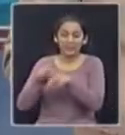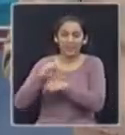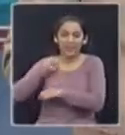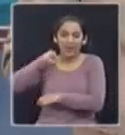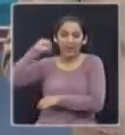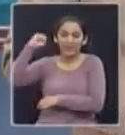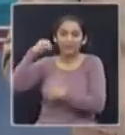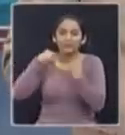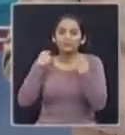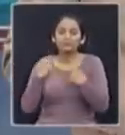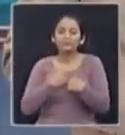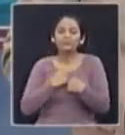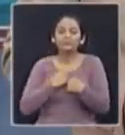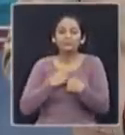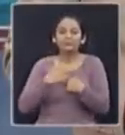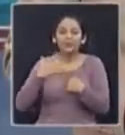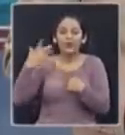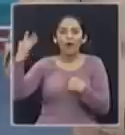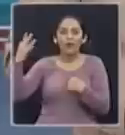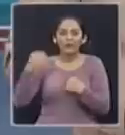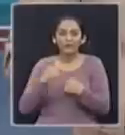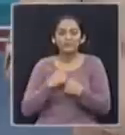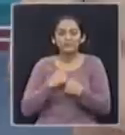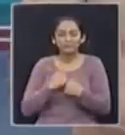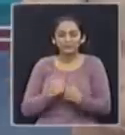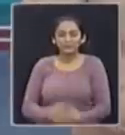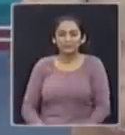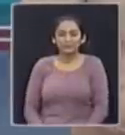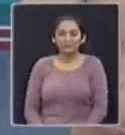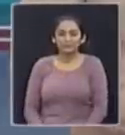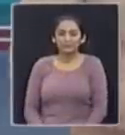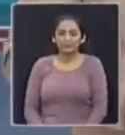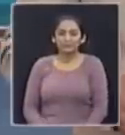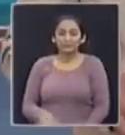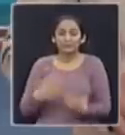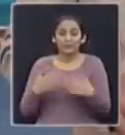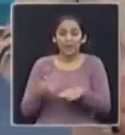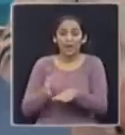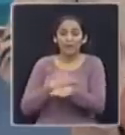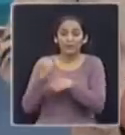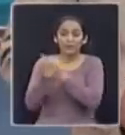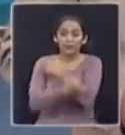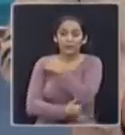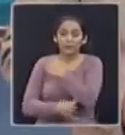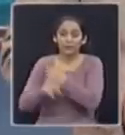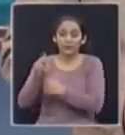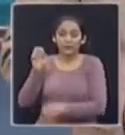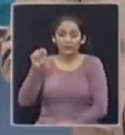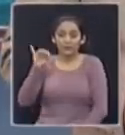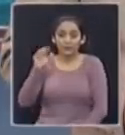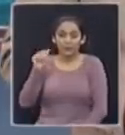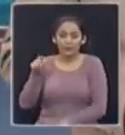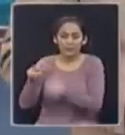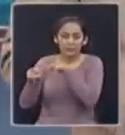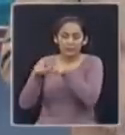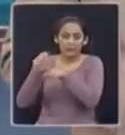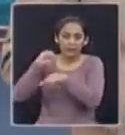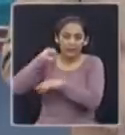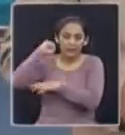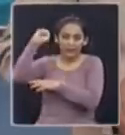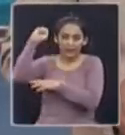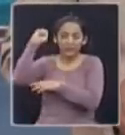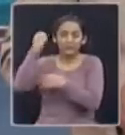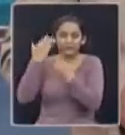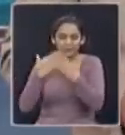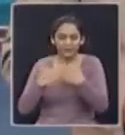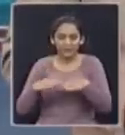disputado en Nairobi, Kenia. Un logro de esta joven deportista que no pertenece al plan de alto rendimiento, pero sin embargo ya junto